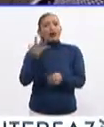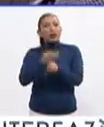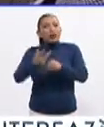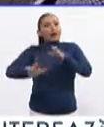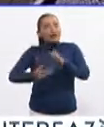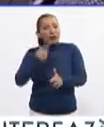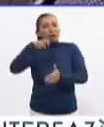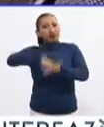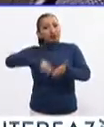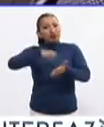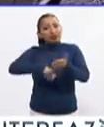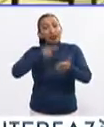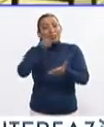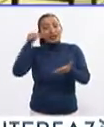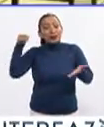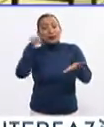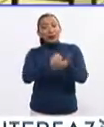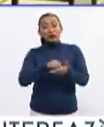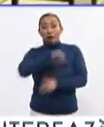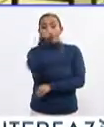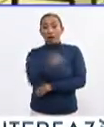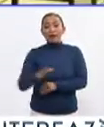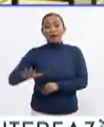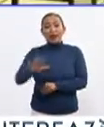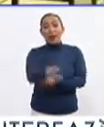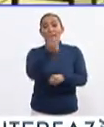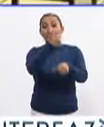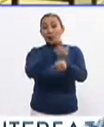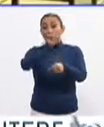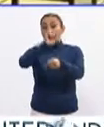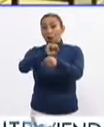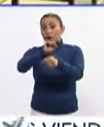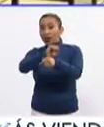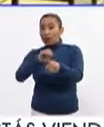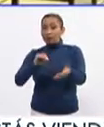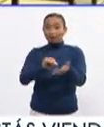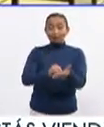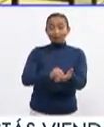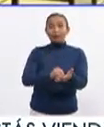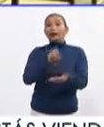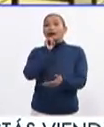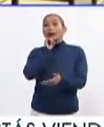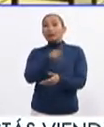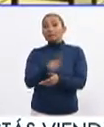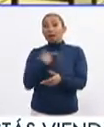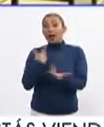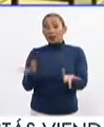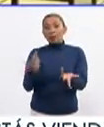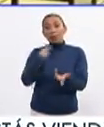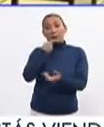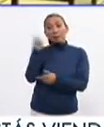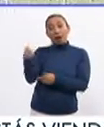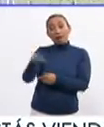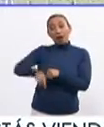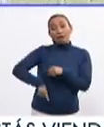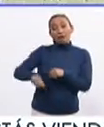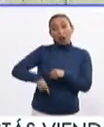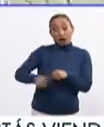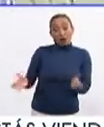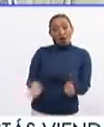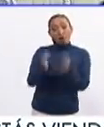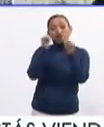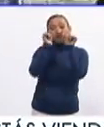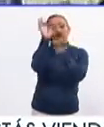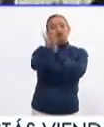quinta reforma en la que se estableció la obligatoriedad de la primaria y la secundaria, además de que se instruyó que el Estado promovería